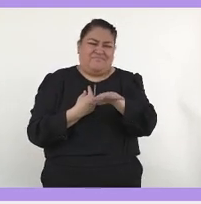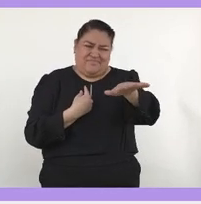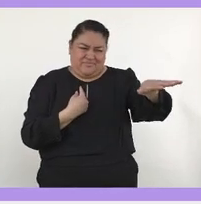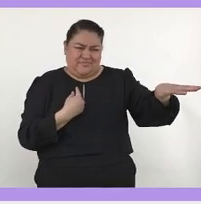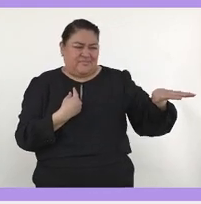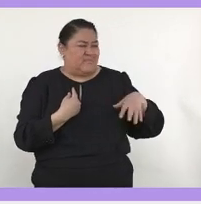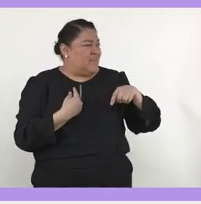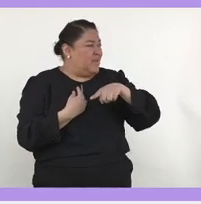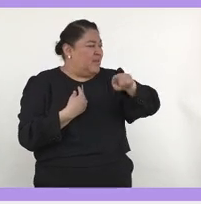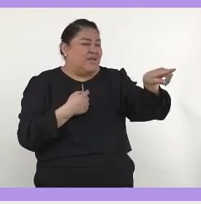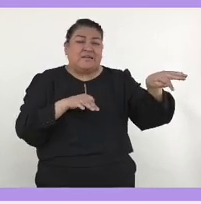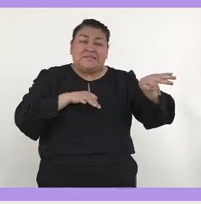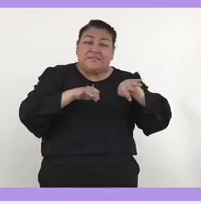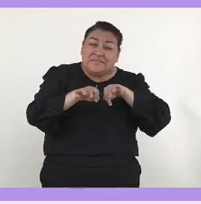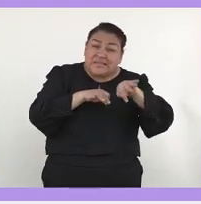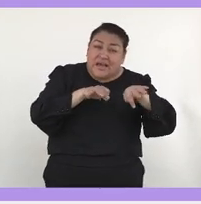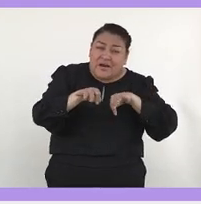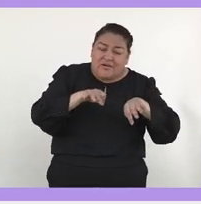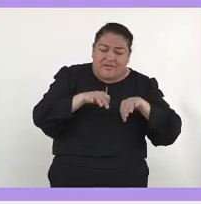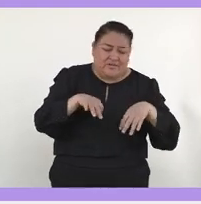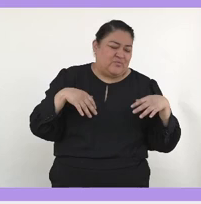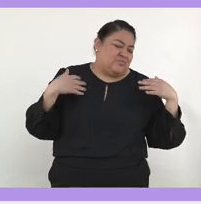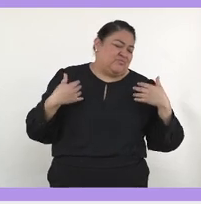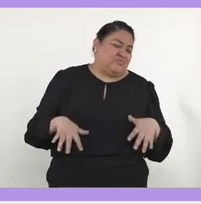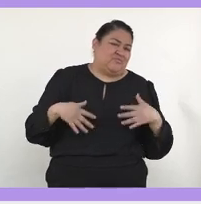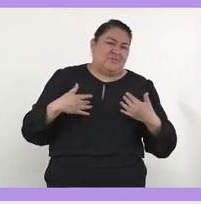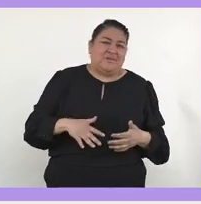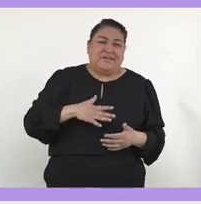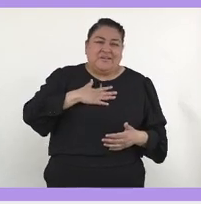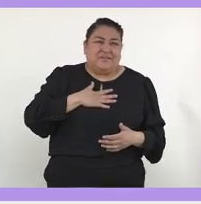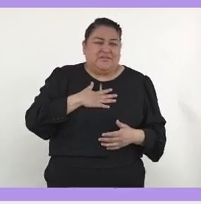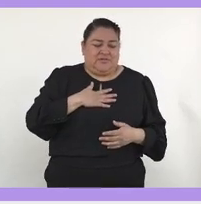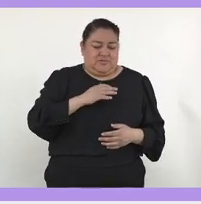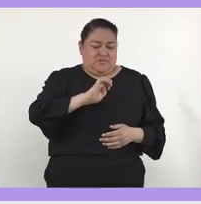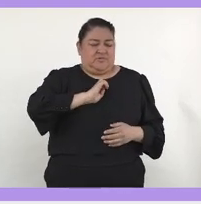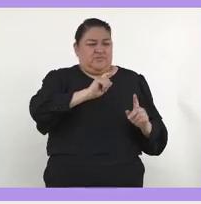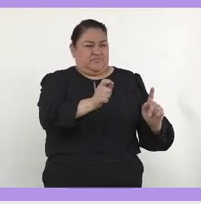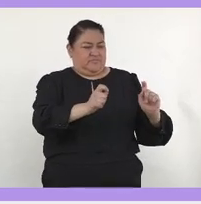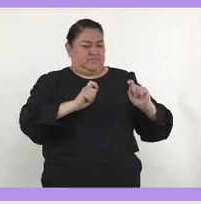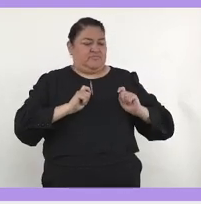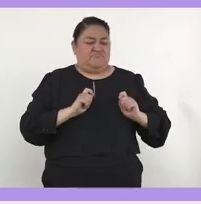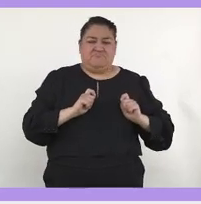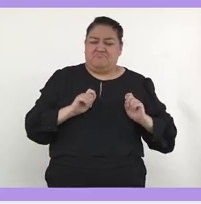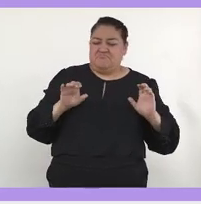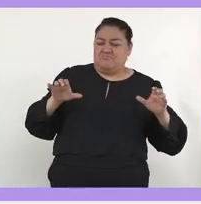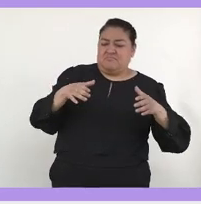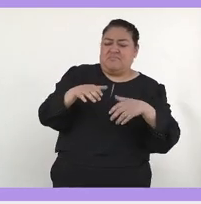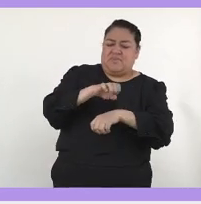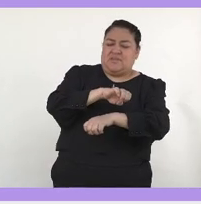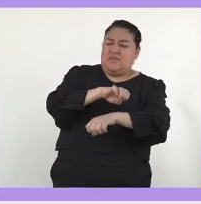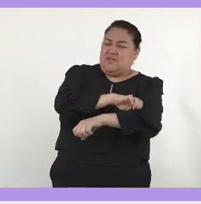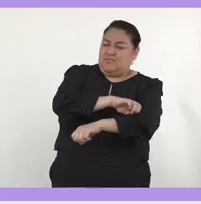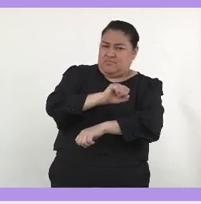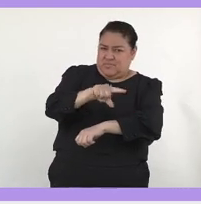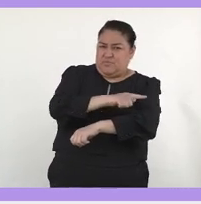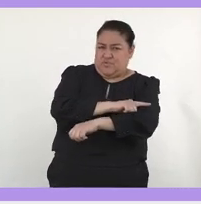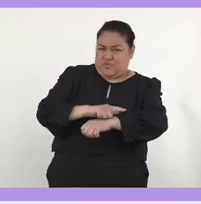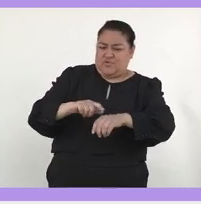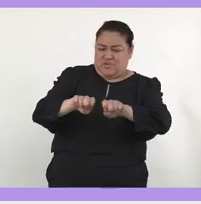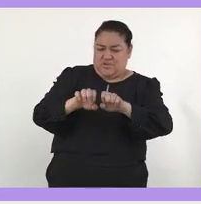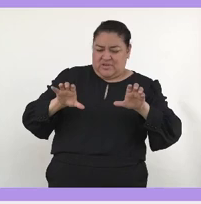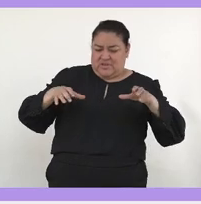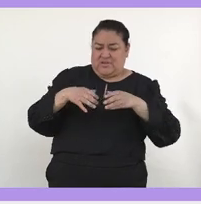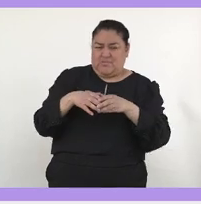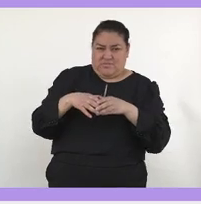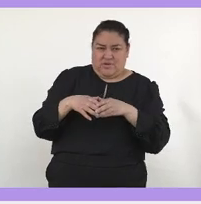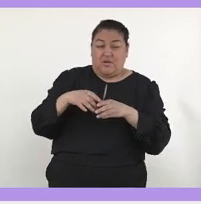muchas muchas mujeres y creo que tuve la fortuna de ser esa representante en ese momento Entonces de Cómo ha cambiado del